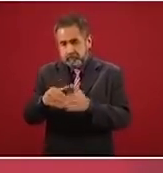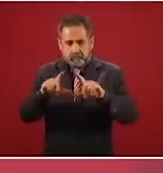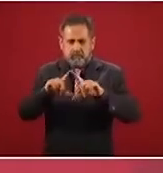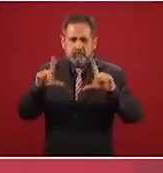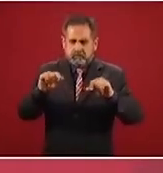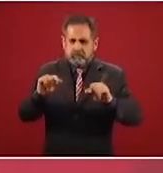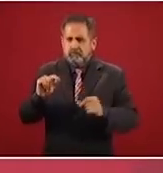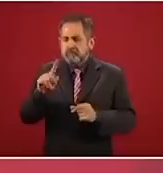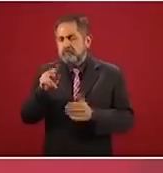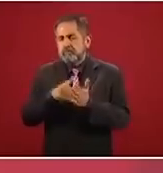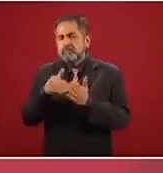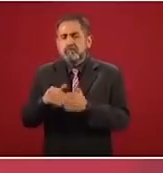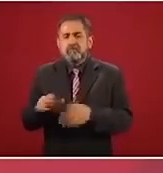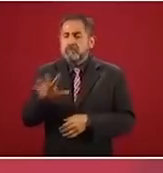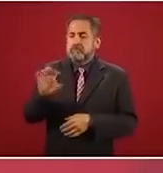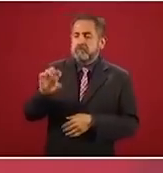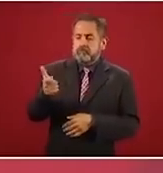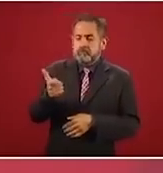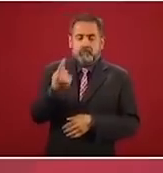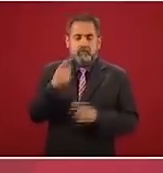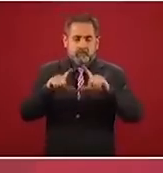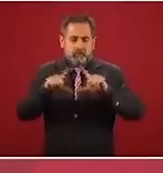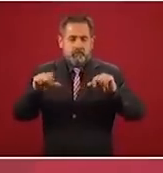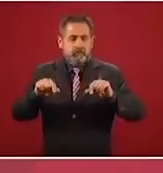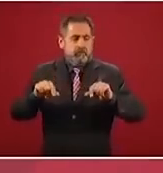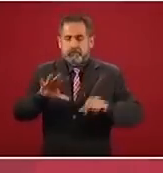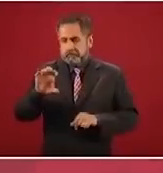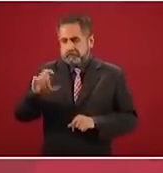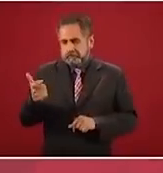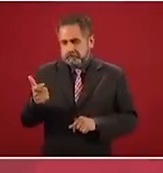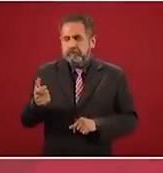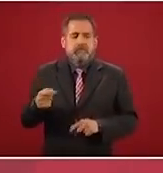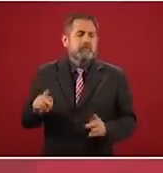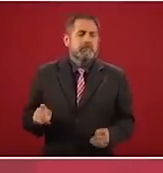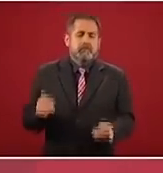cachitos, 500 pesos, con lo cual vamos a obtener